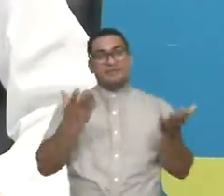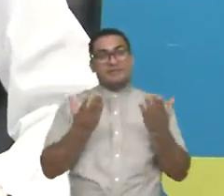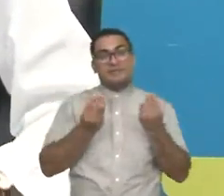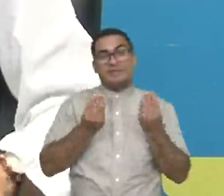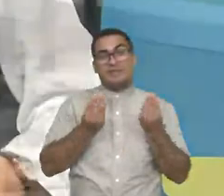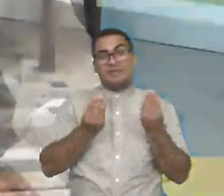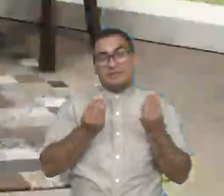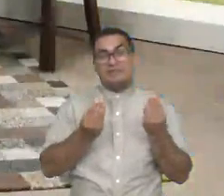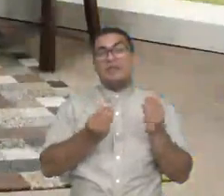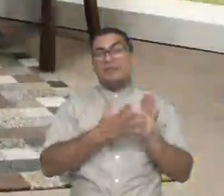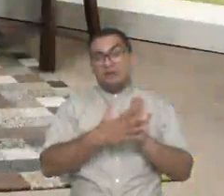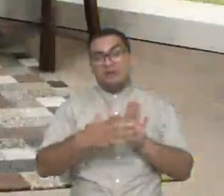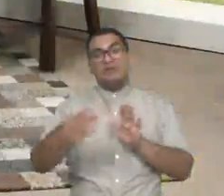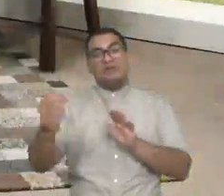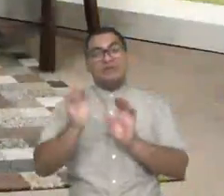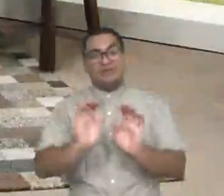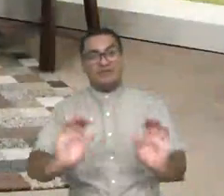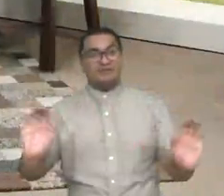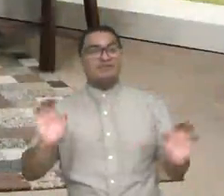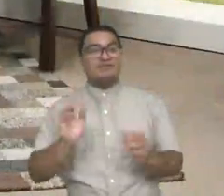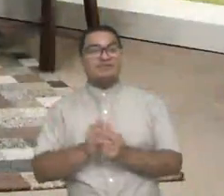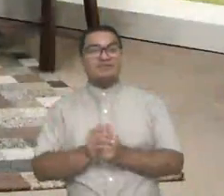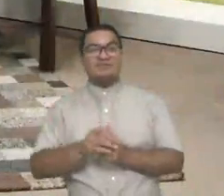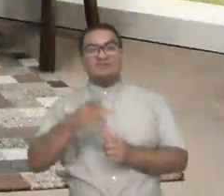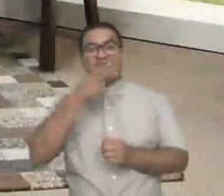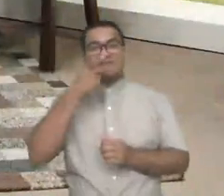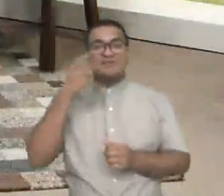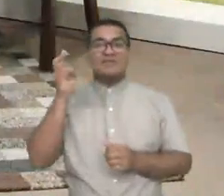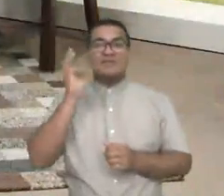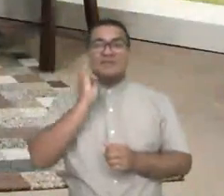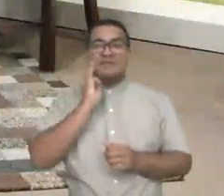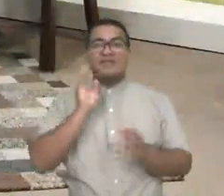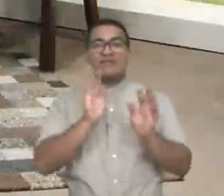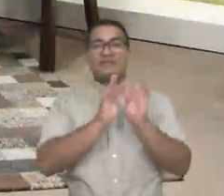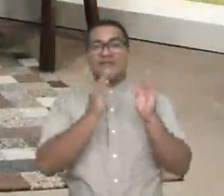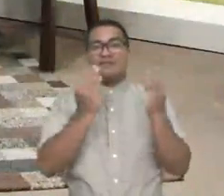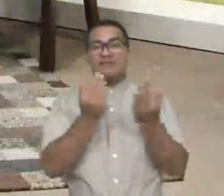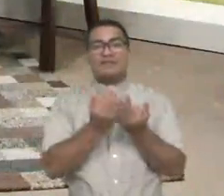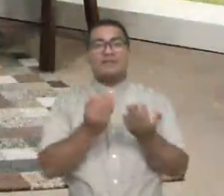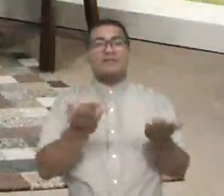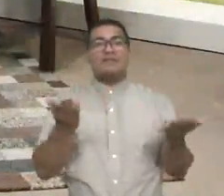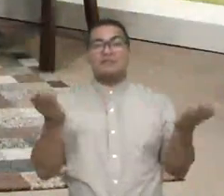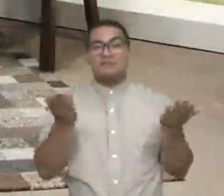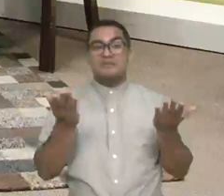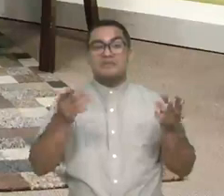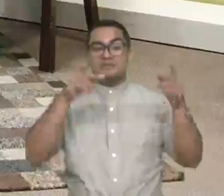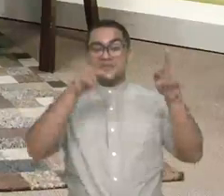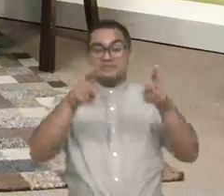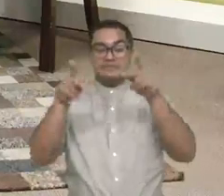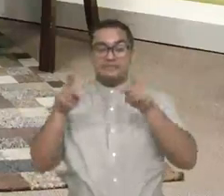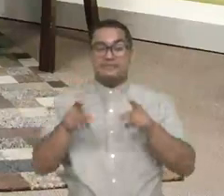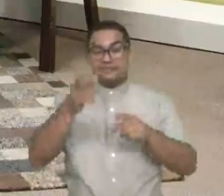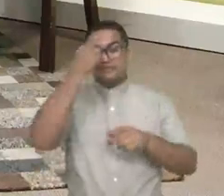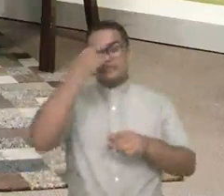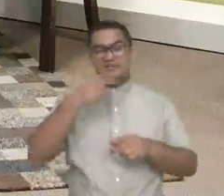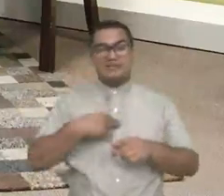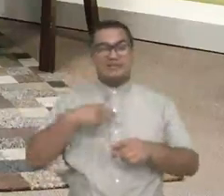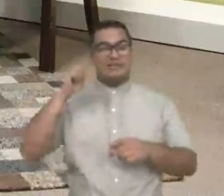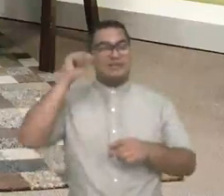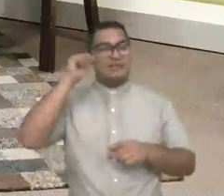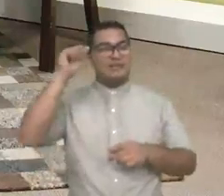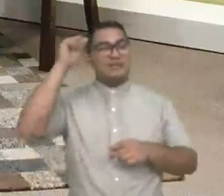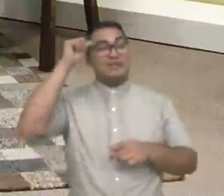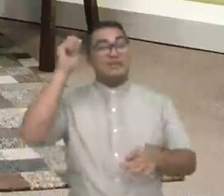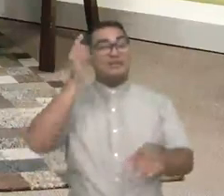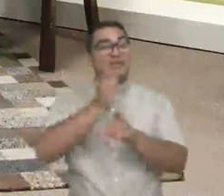ese exactamente, miedo. Exactamente. En todo caso, los padres de familia, tanto las madres, las personas responsables, pues las adultas, los tutores, debemos